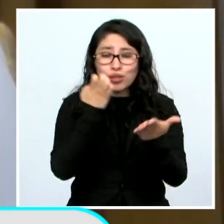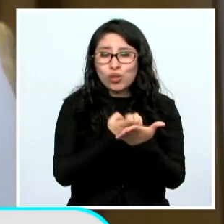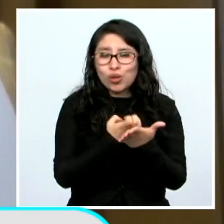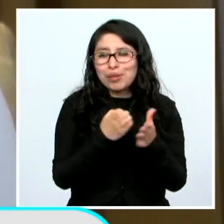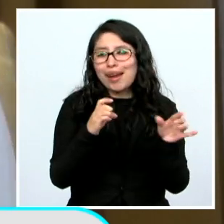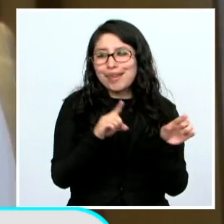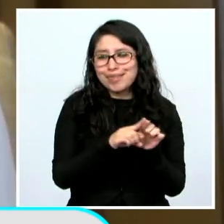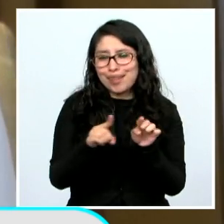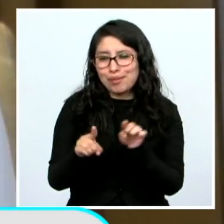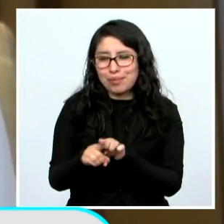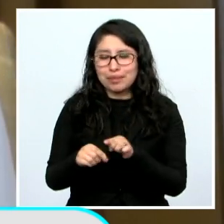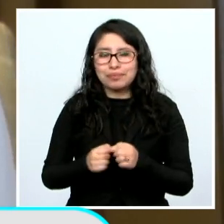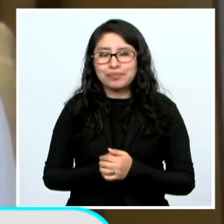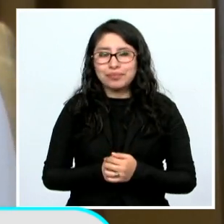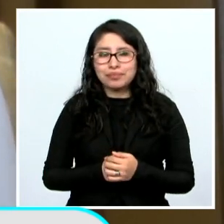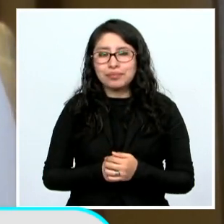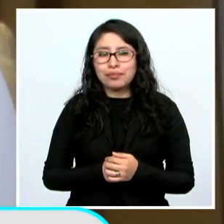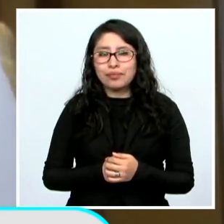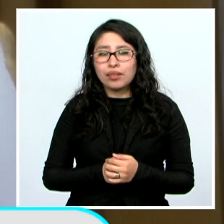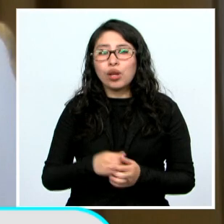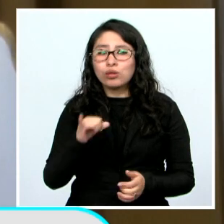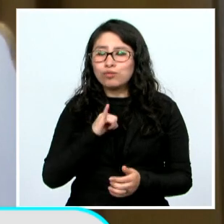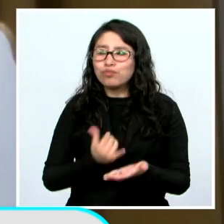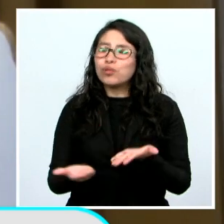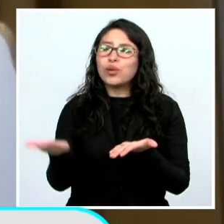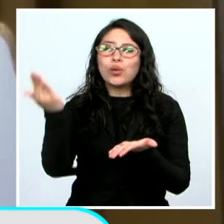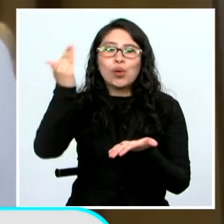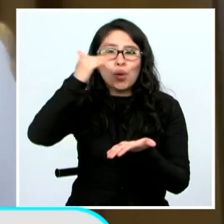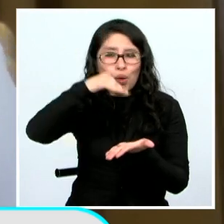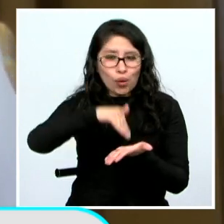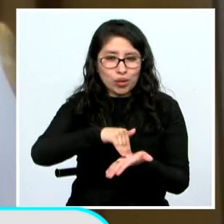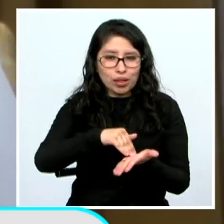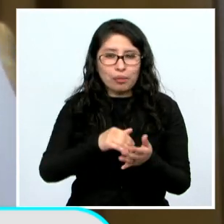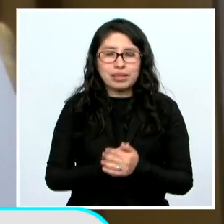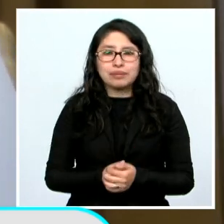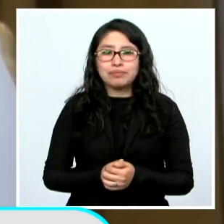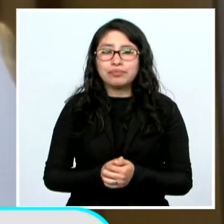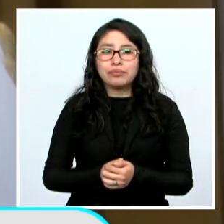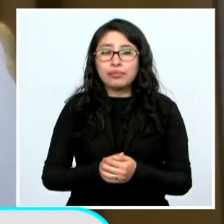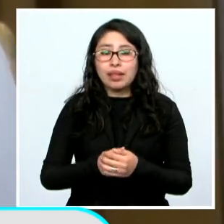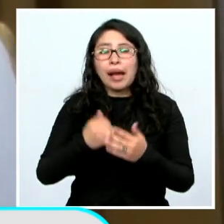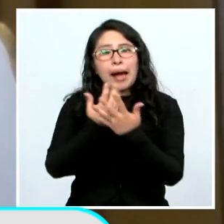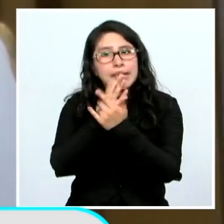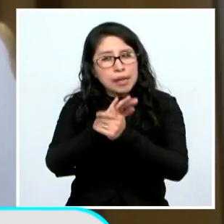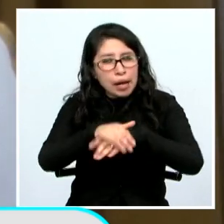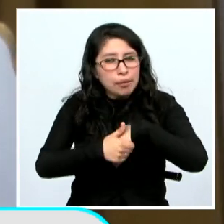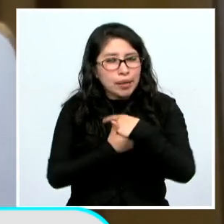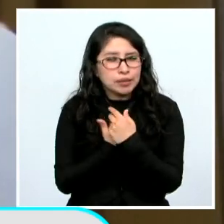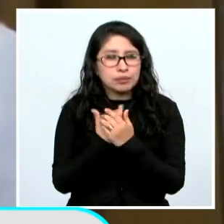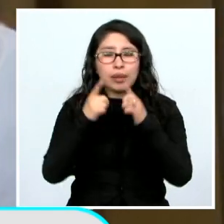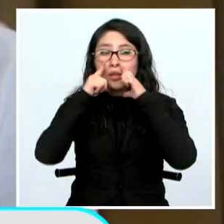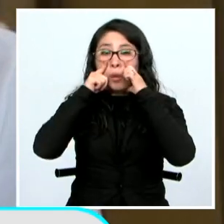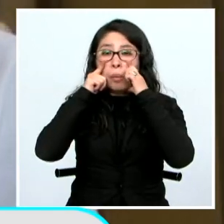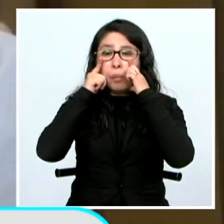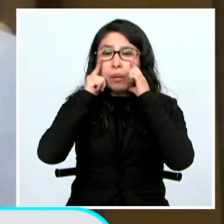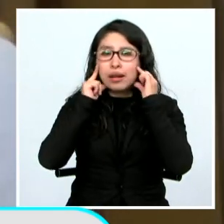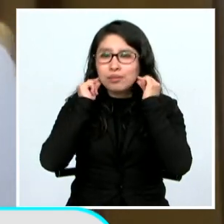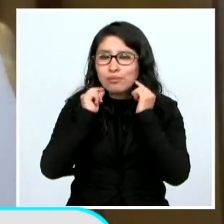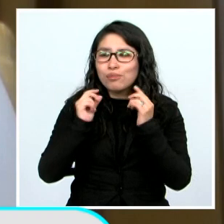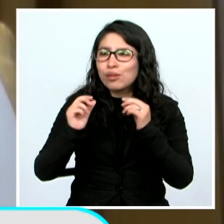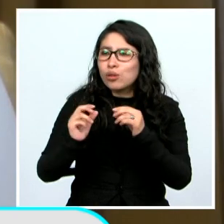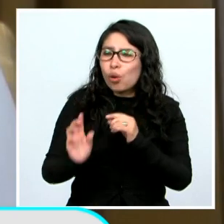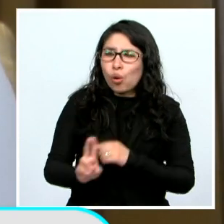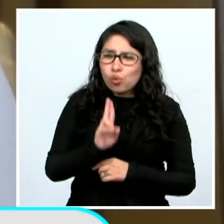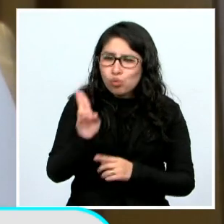una vez más voy a insistir en el lavado de las manos, en el uso de barbijo, en la distancia